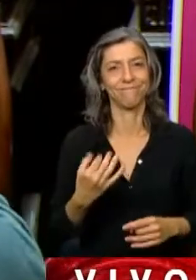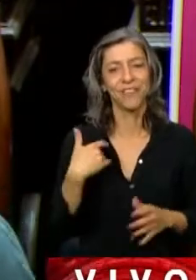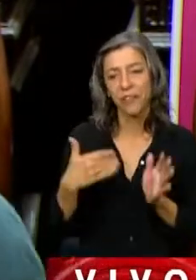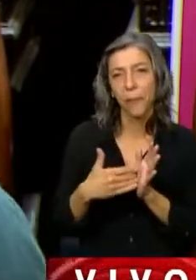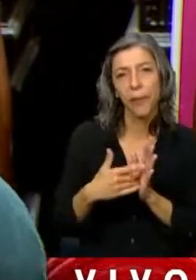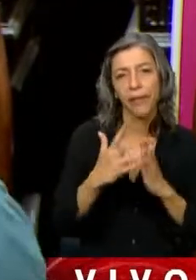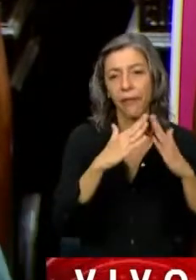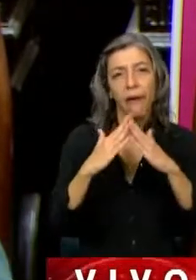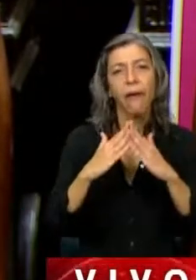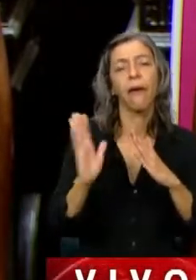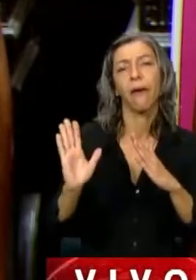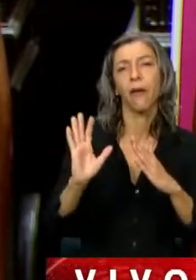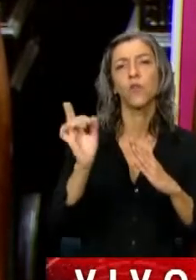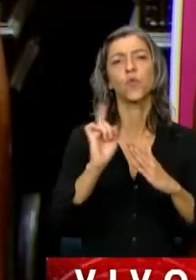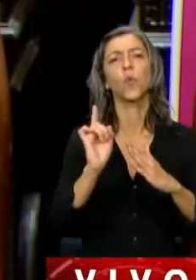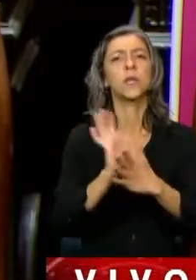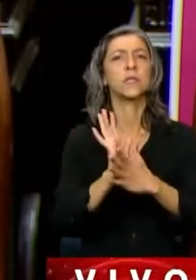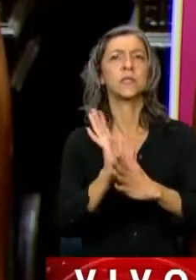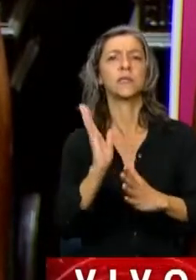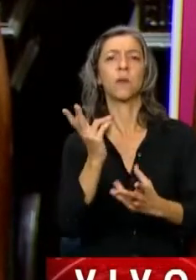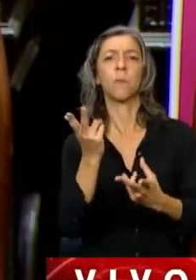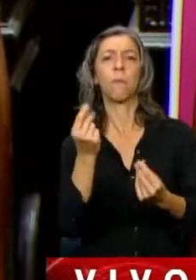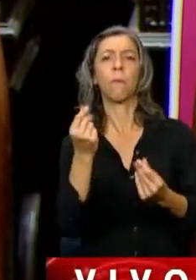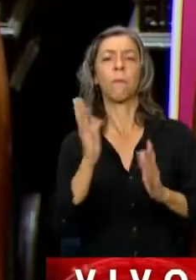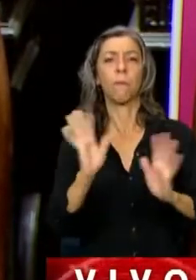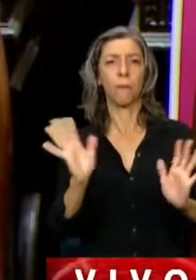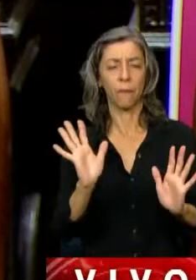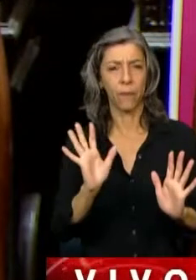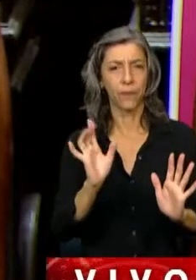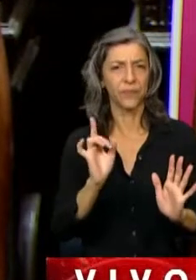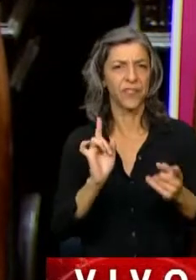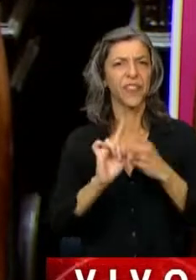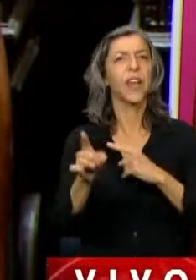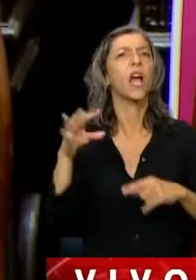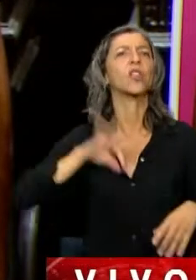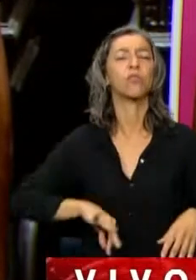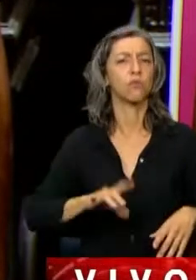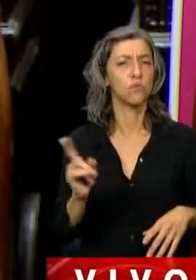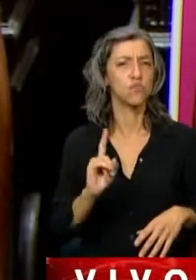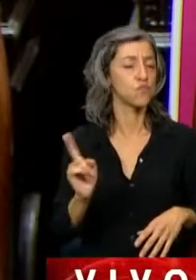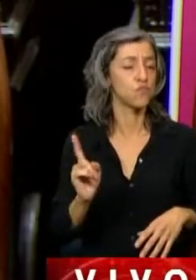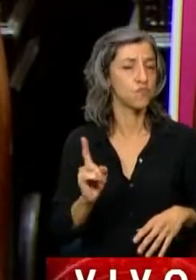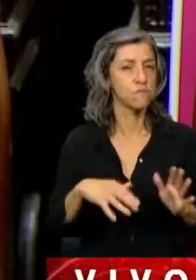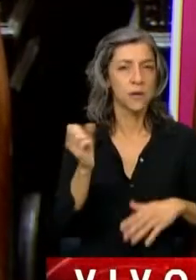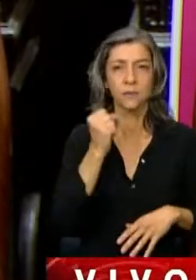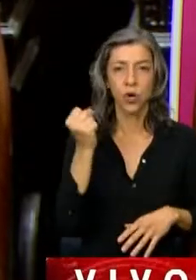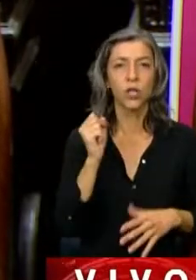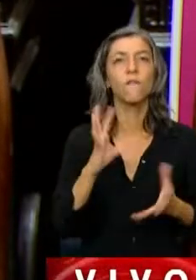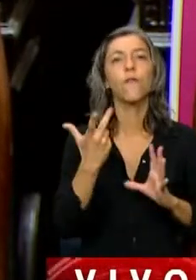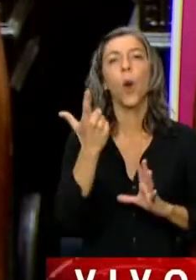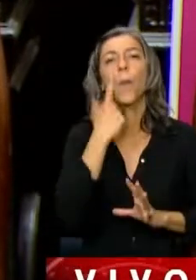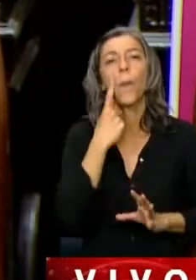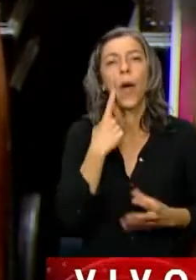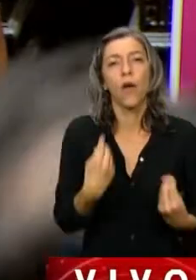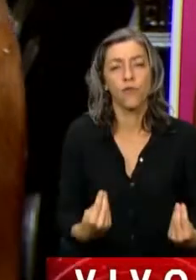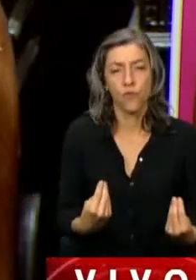incluso que la cuestión más coyuntural que tiene que ver con el nivel de ingresos y demás. Con lo cual,